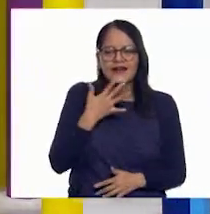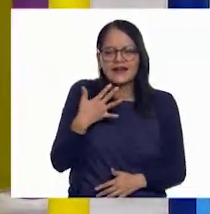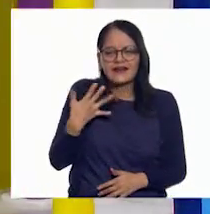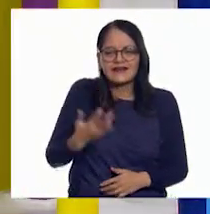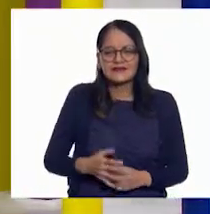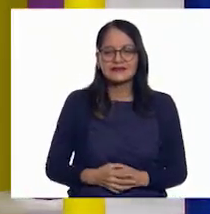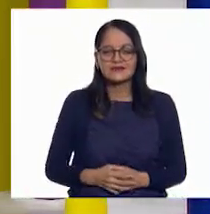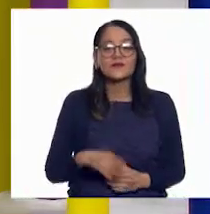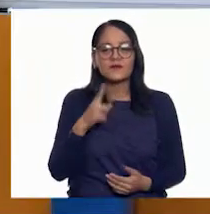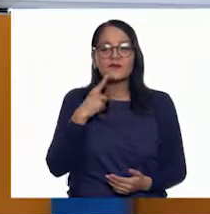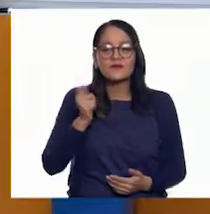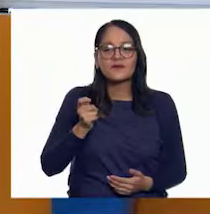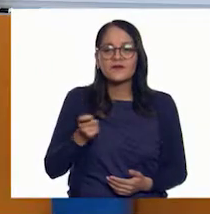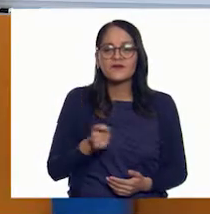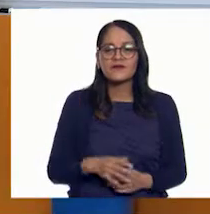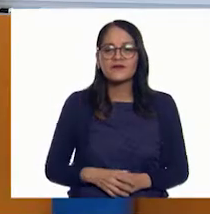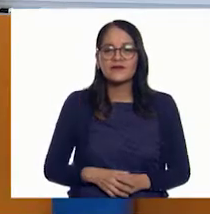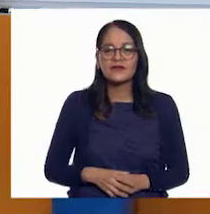sí, porque ¿a qué te da el olor?